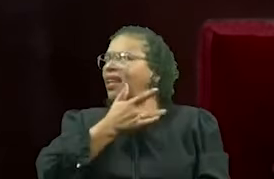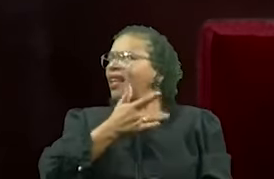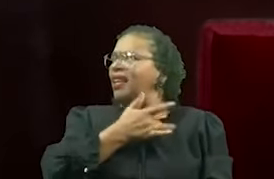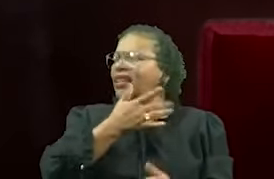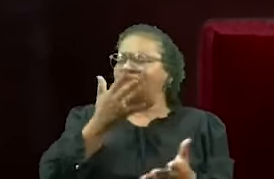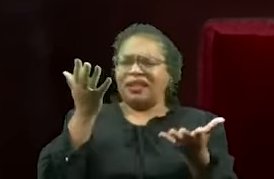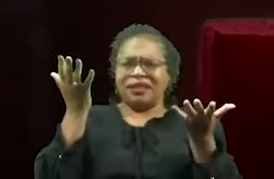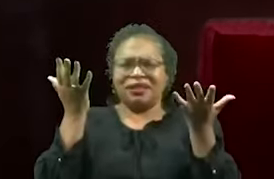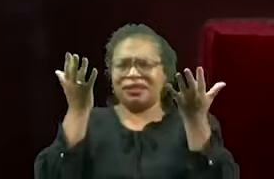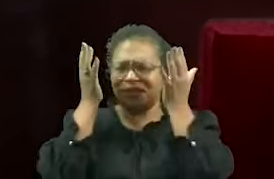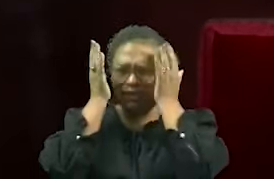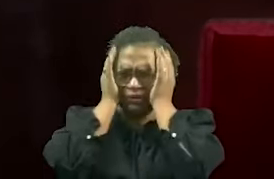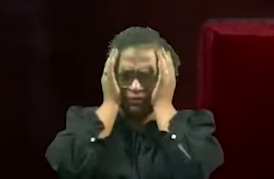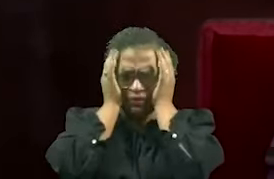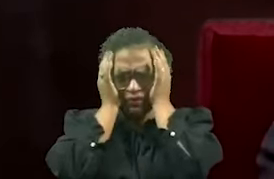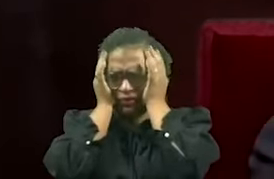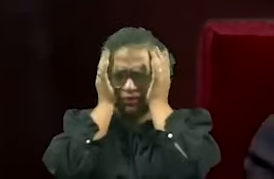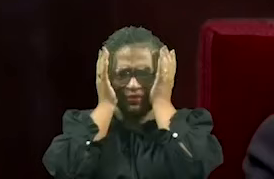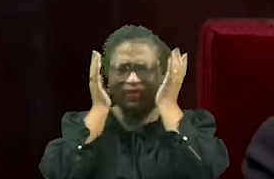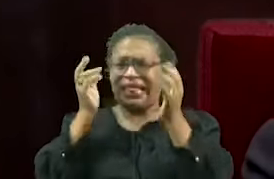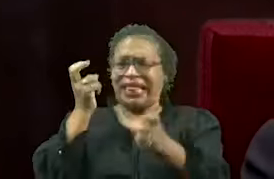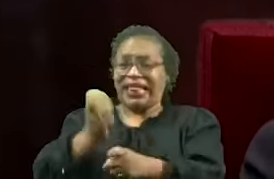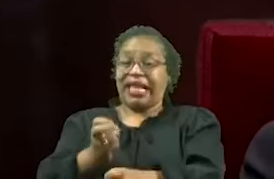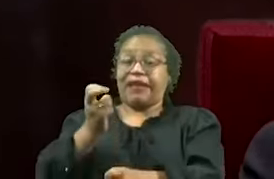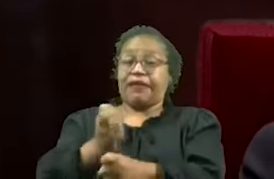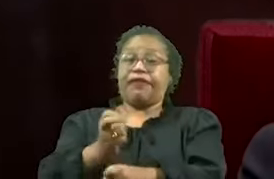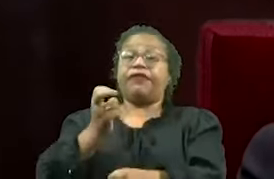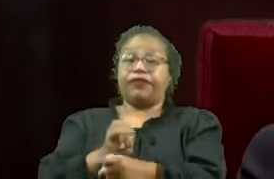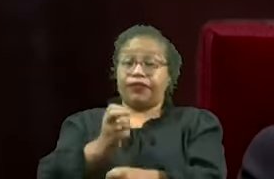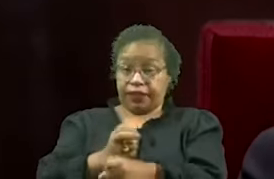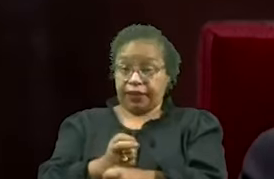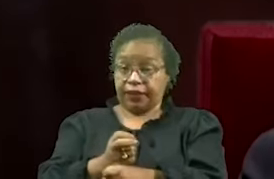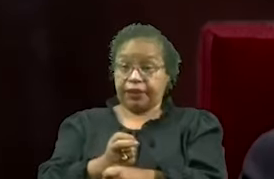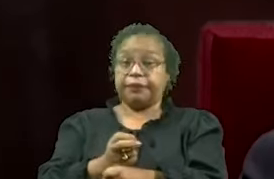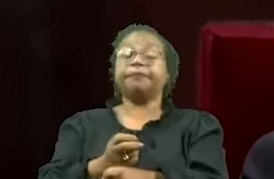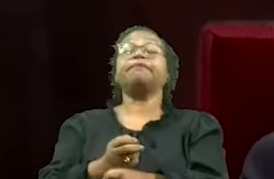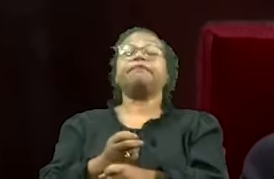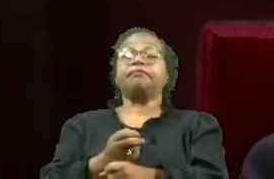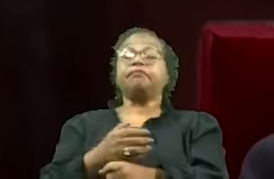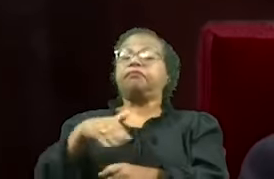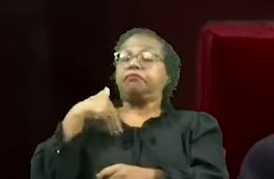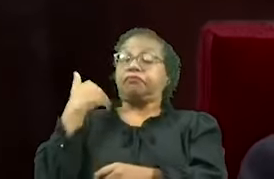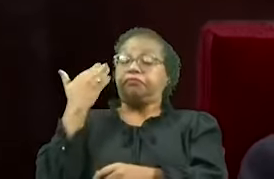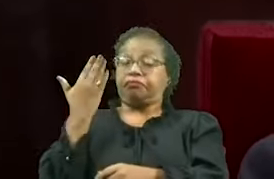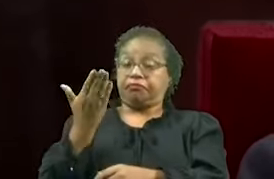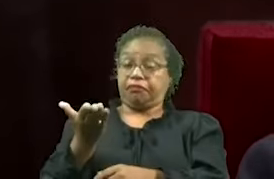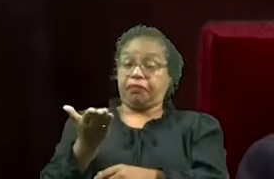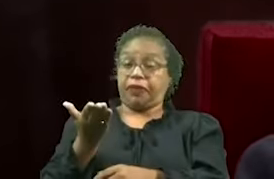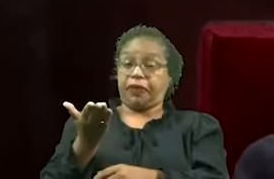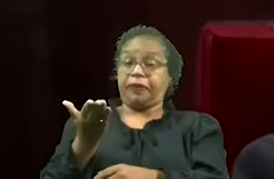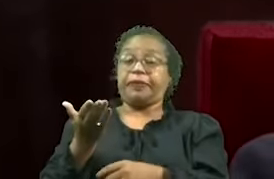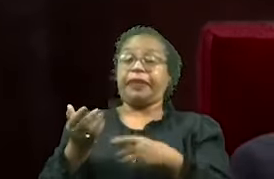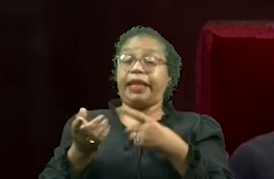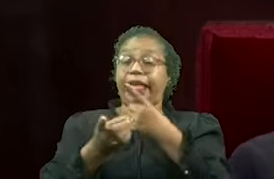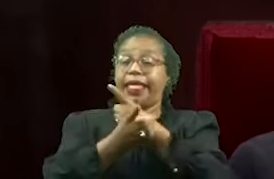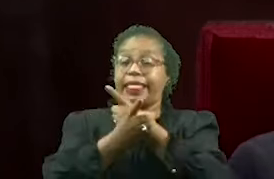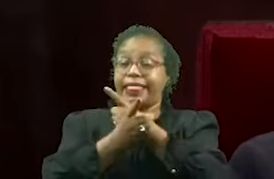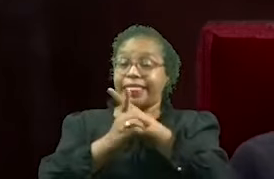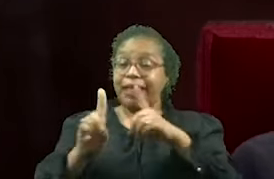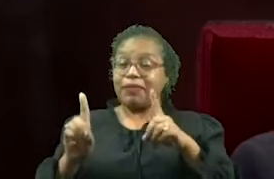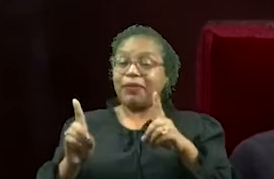de la cual costó décadas salir al llegar la democracia la caída de la dictadura fue un Renacer para